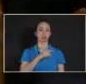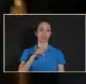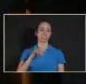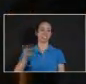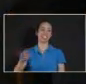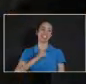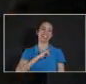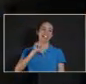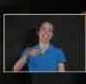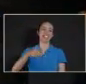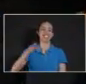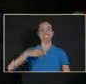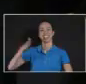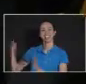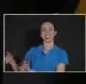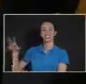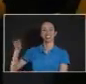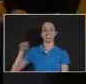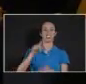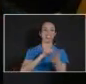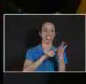Pero